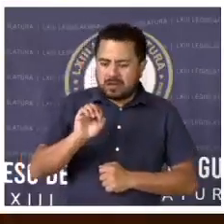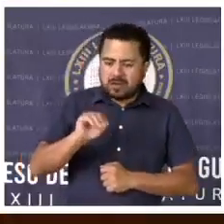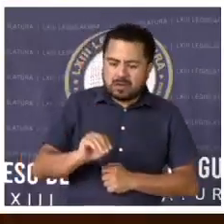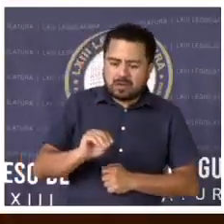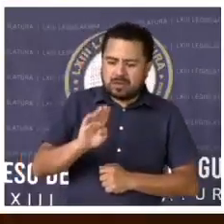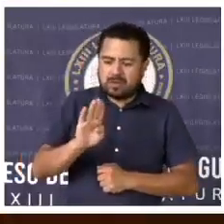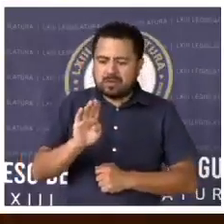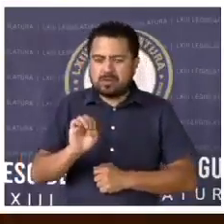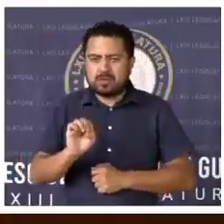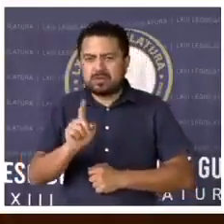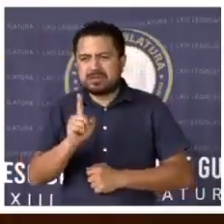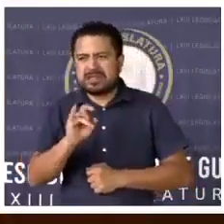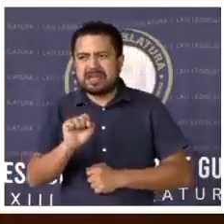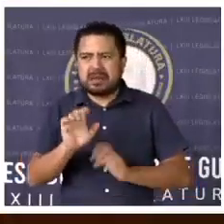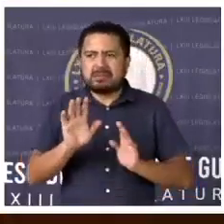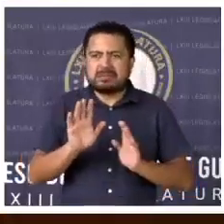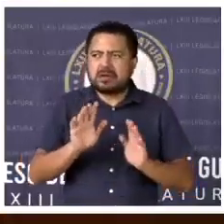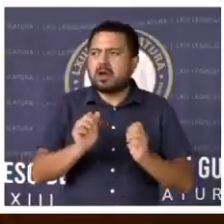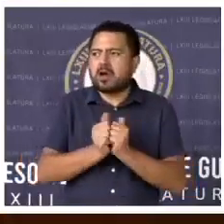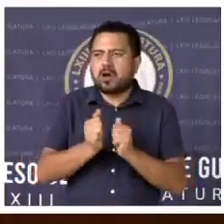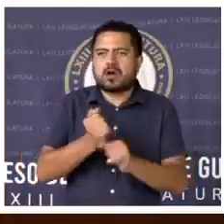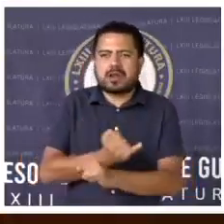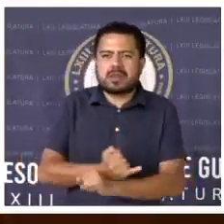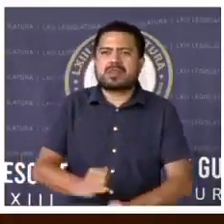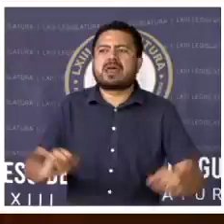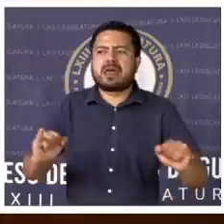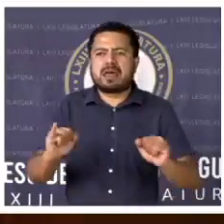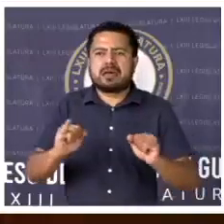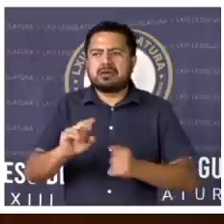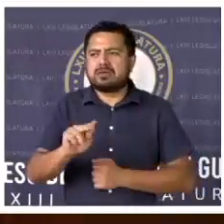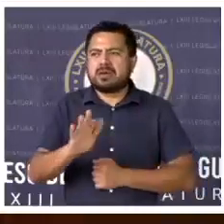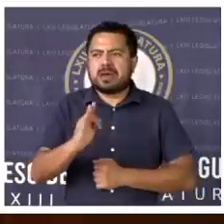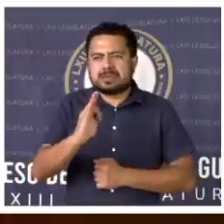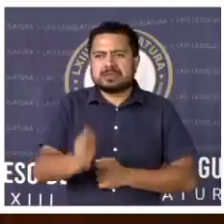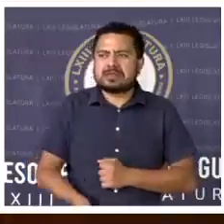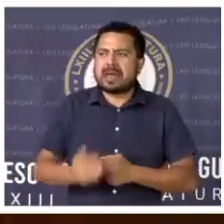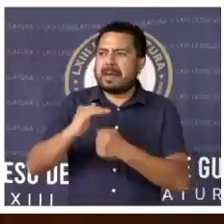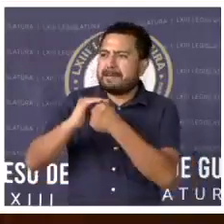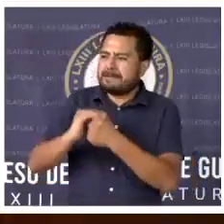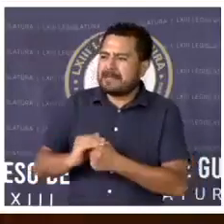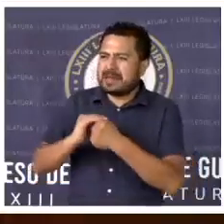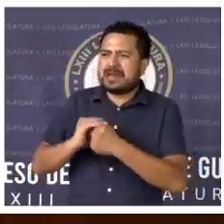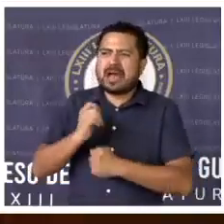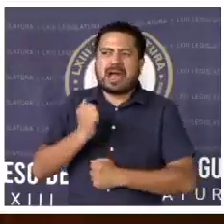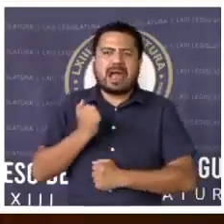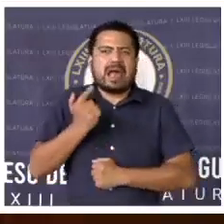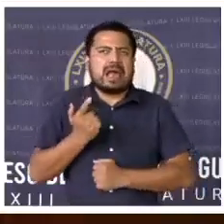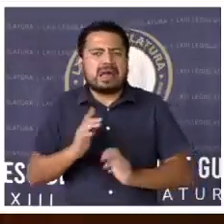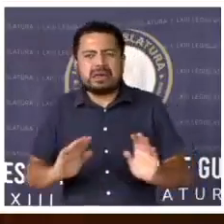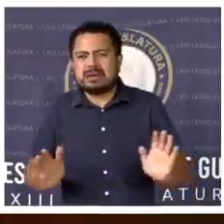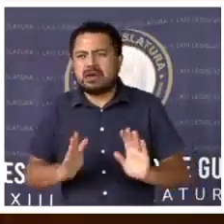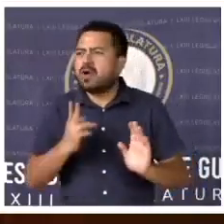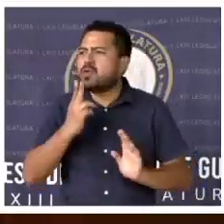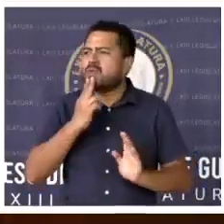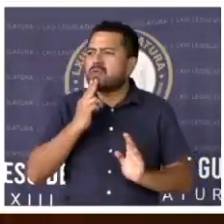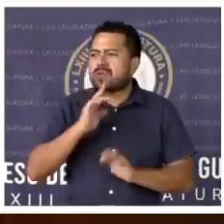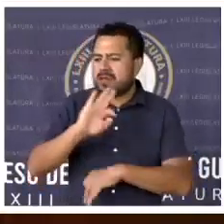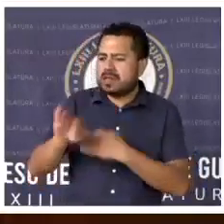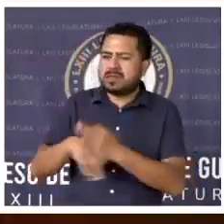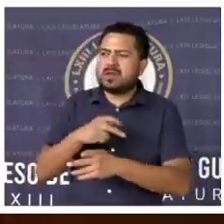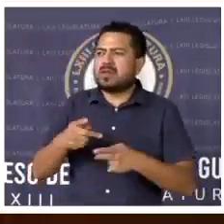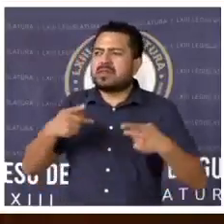autónomo con Independencia sin aceptar presión alguna útil a los